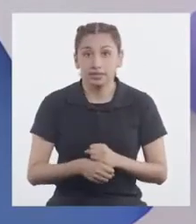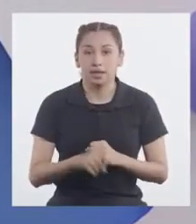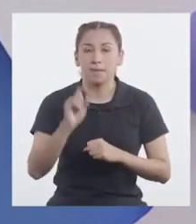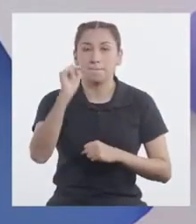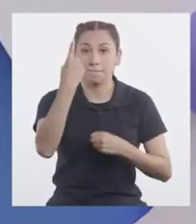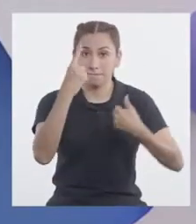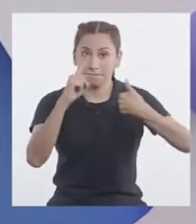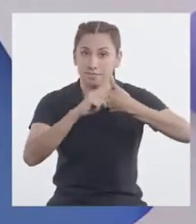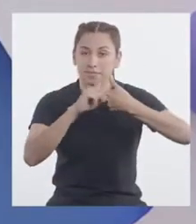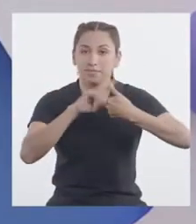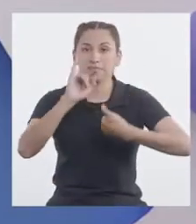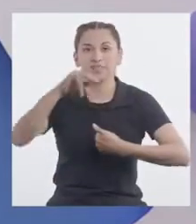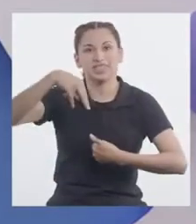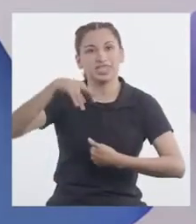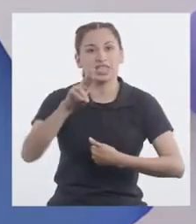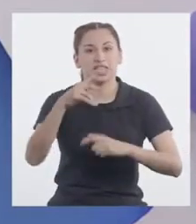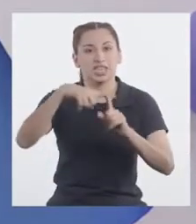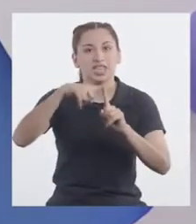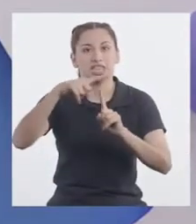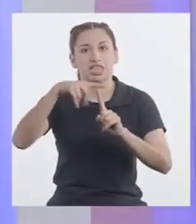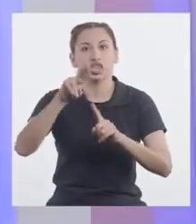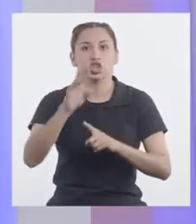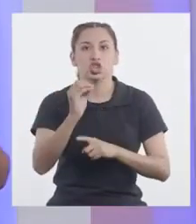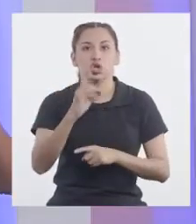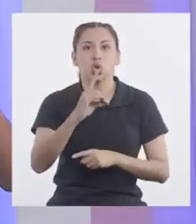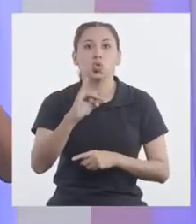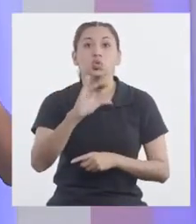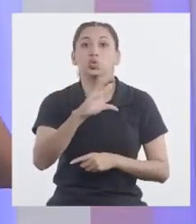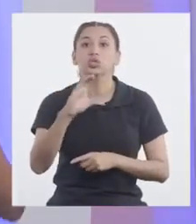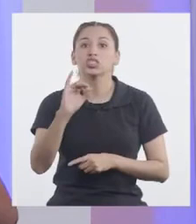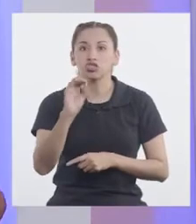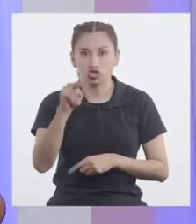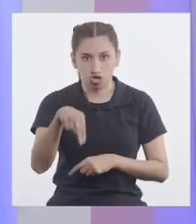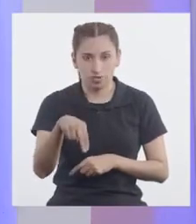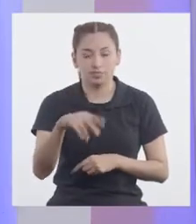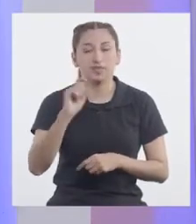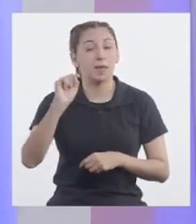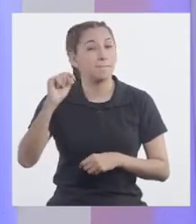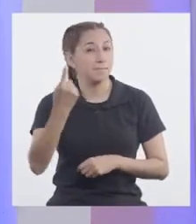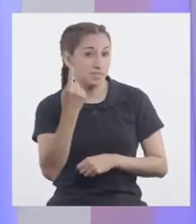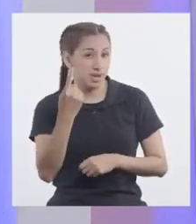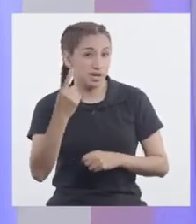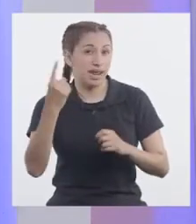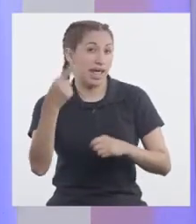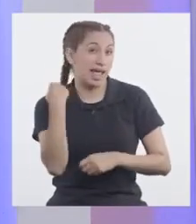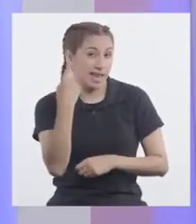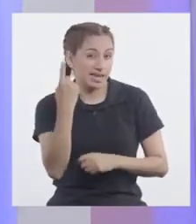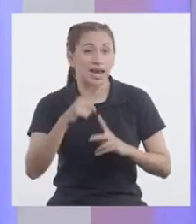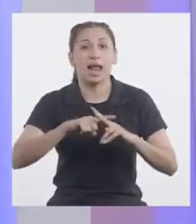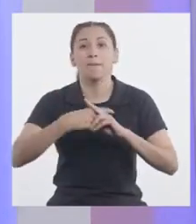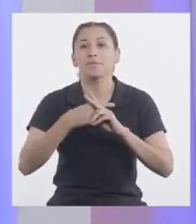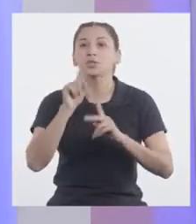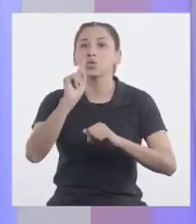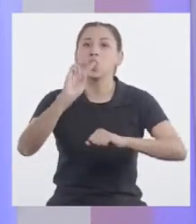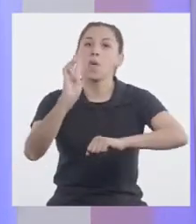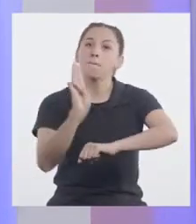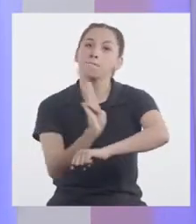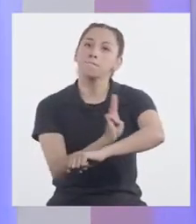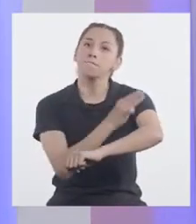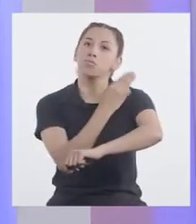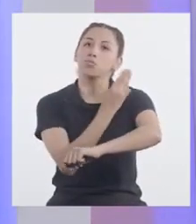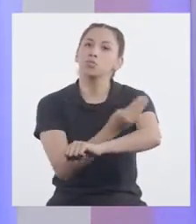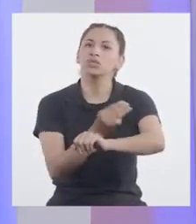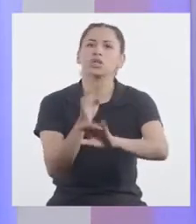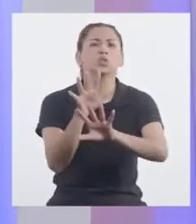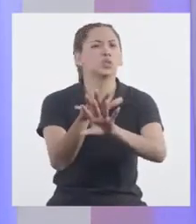Empecemos por lo primero, la introducción. Por lo que he notado, en general se inicia con una música